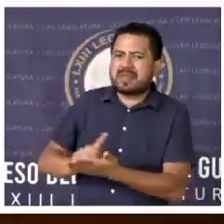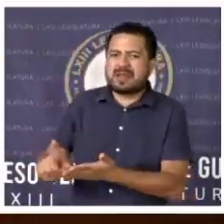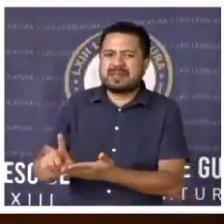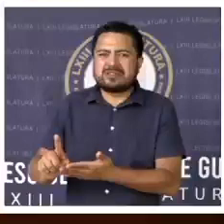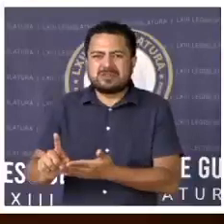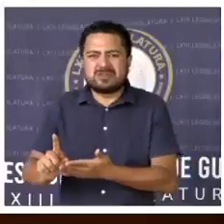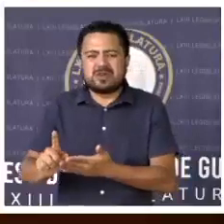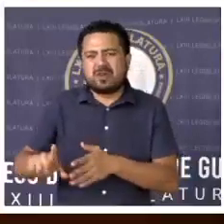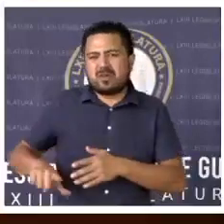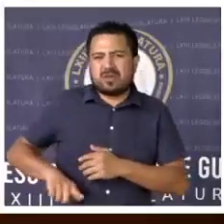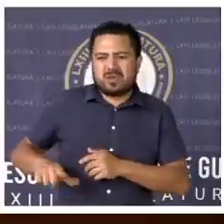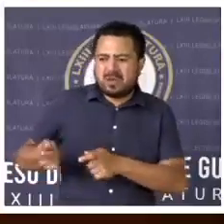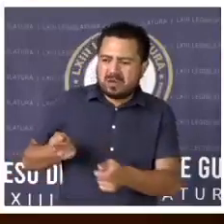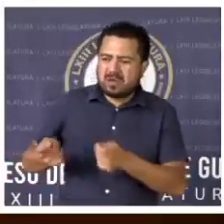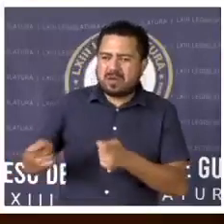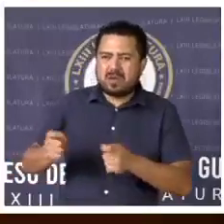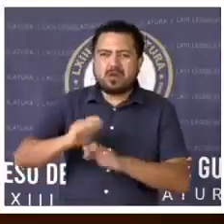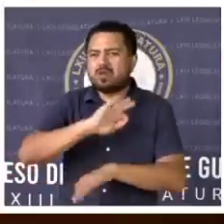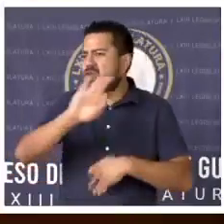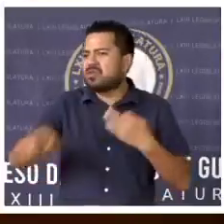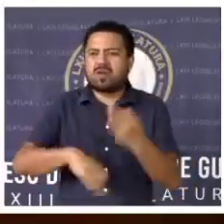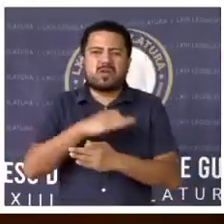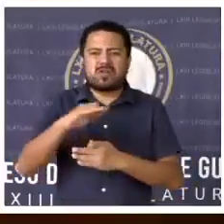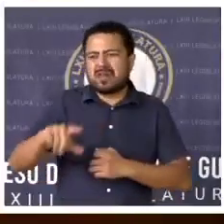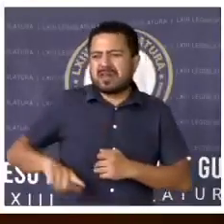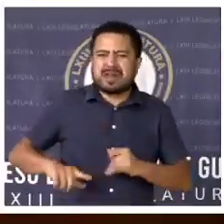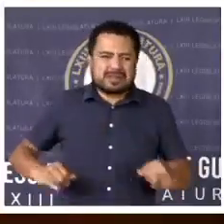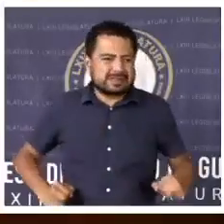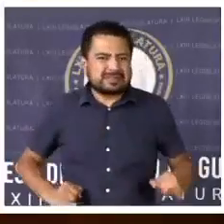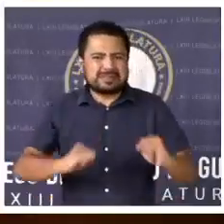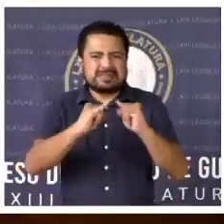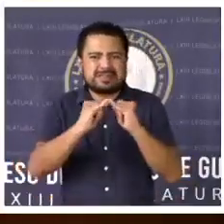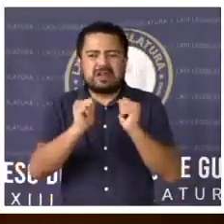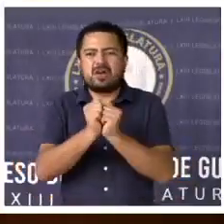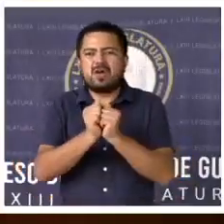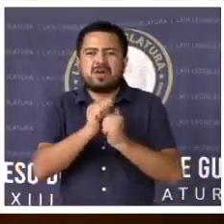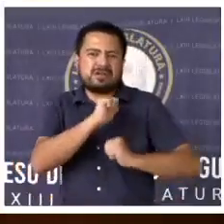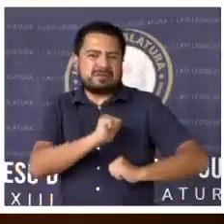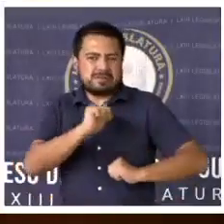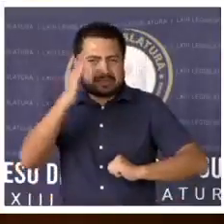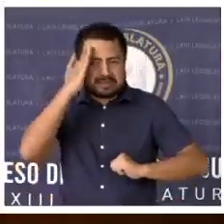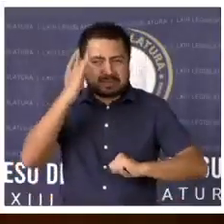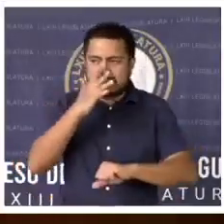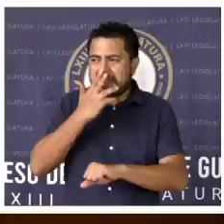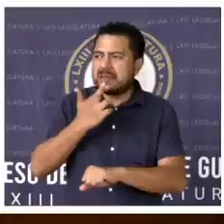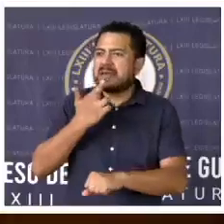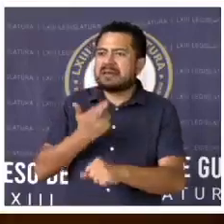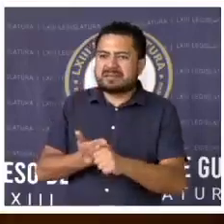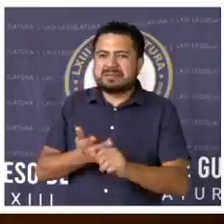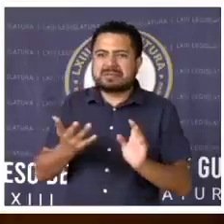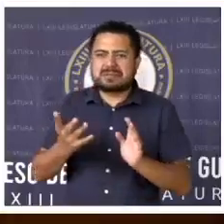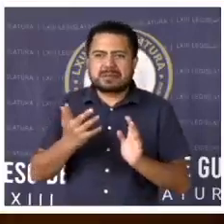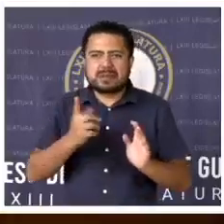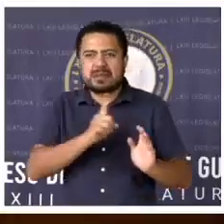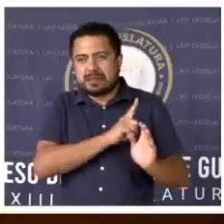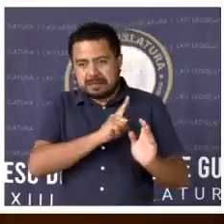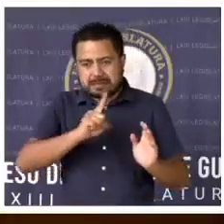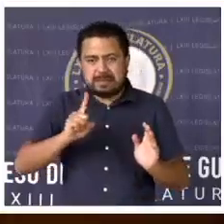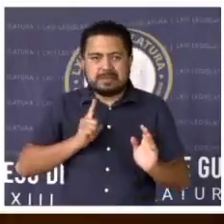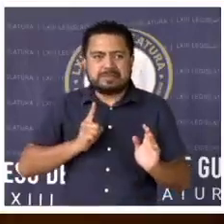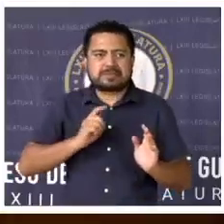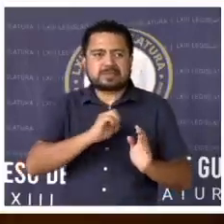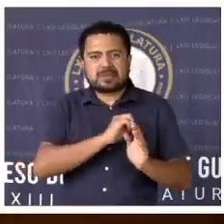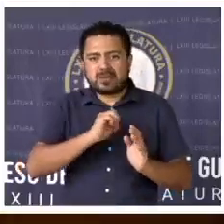gobernados todas las autoridades en el ámbito de sus competencias tienen la